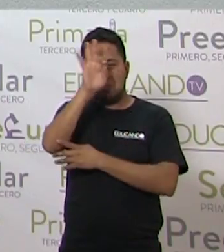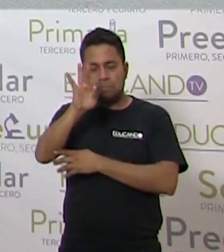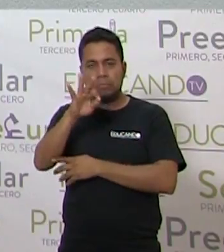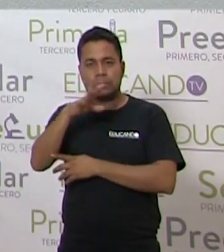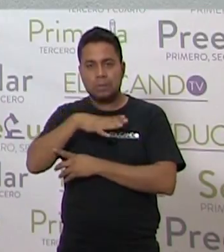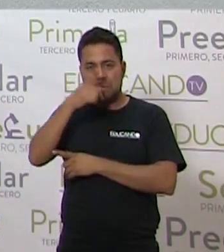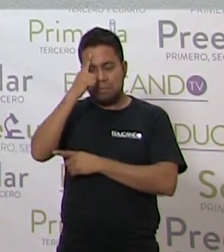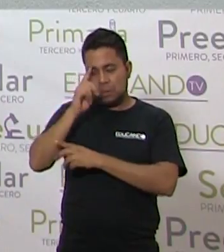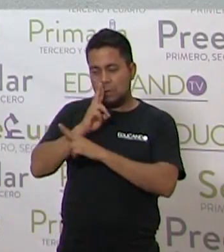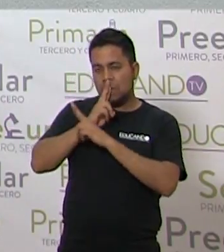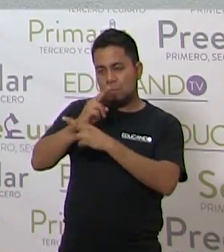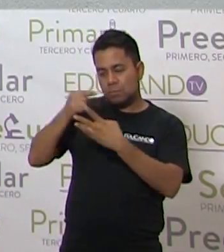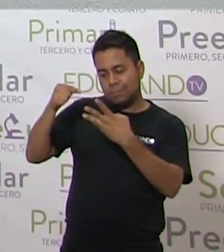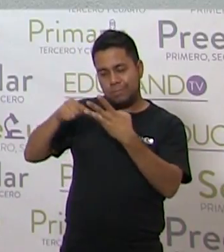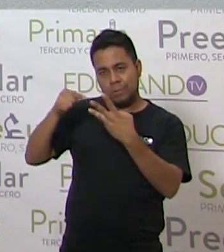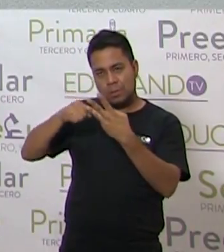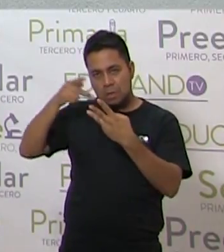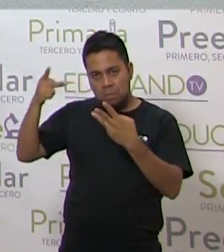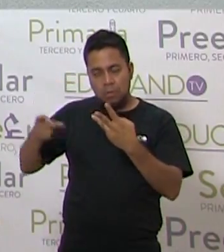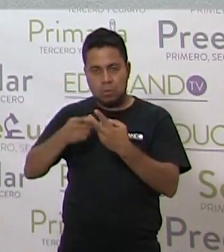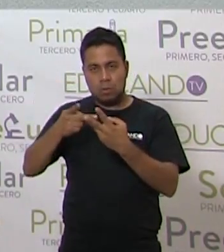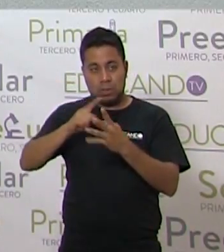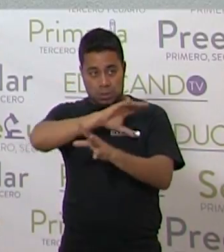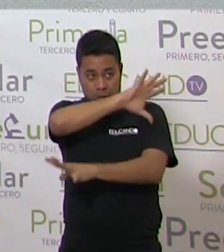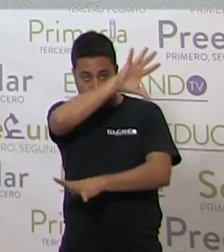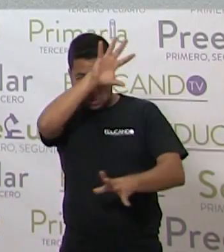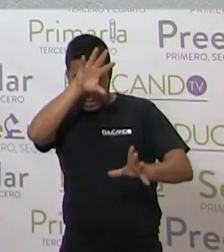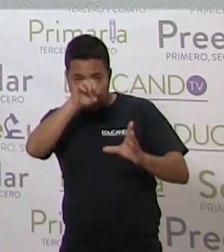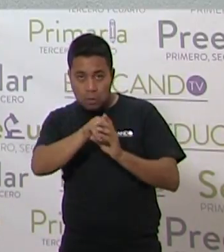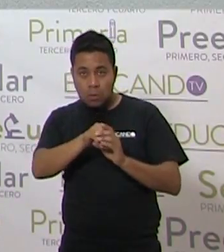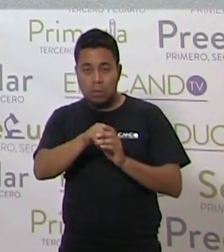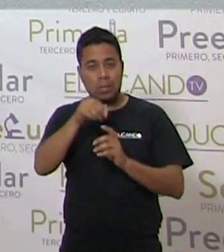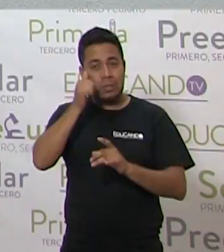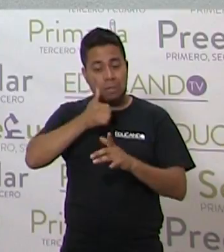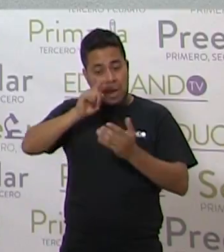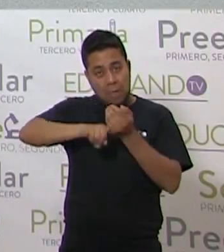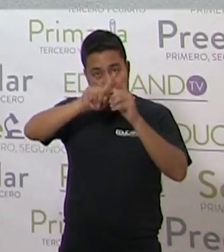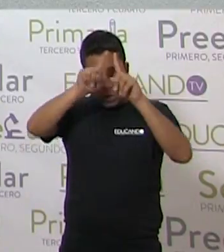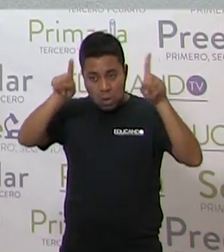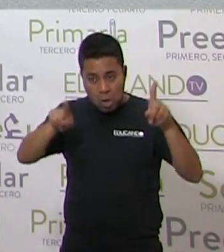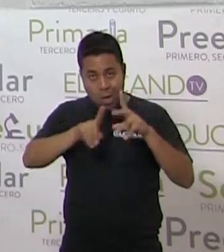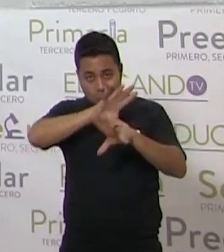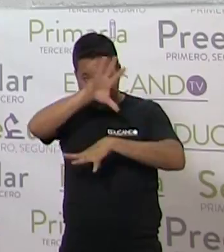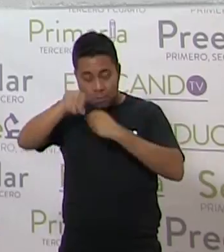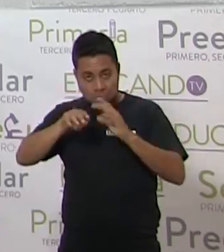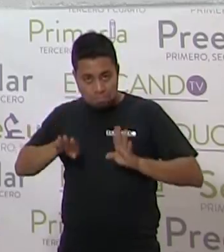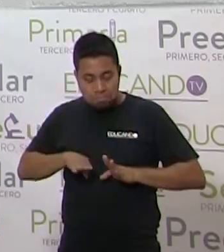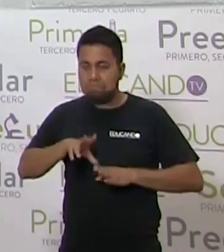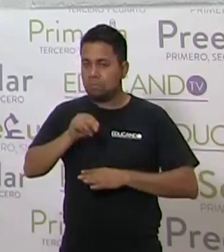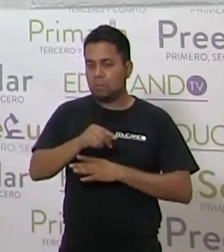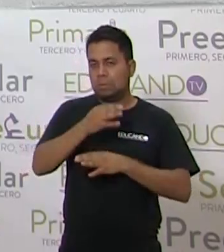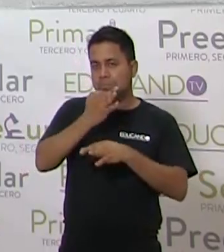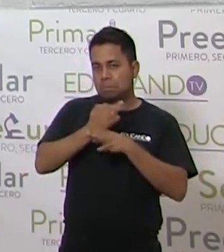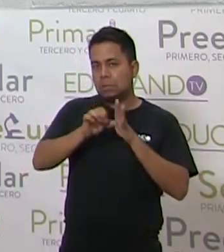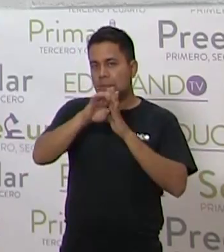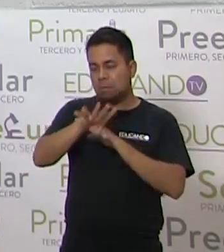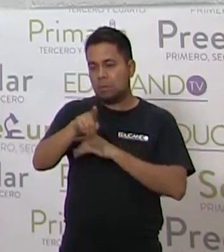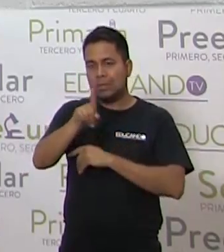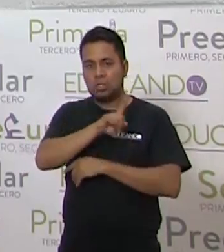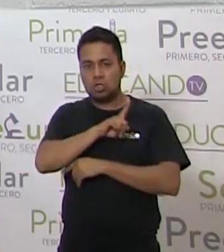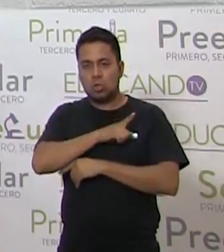para poder contestar estas preguntas no todos los elementos vienen siempre en las gráficas por ejemplo Aquí nada más sabemos que se vendieron